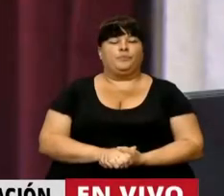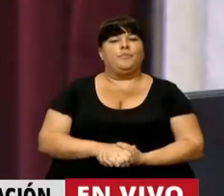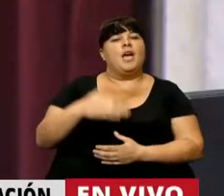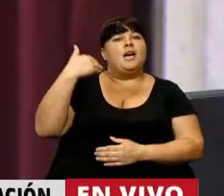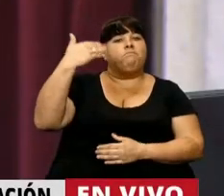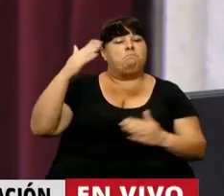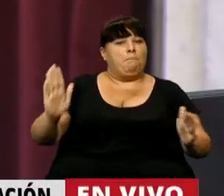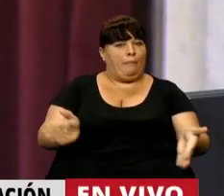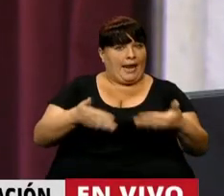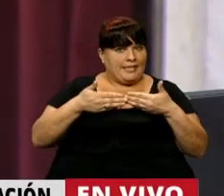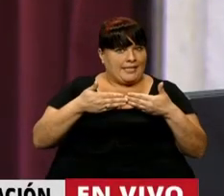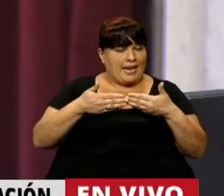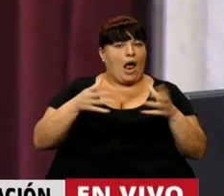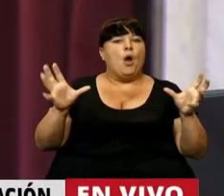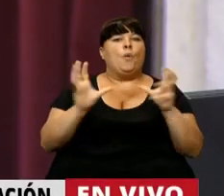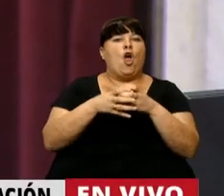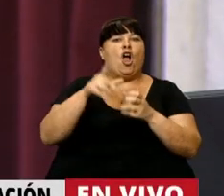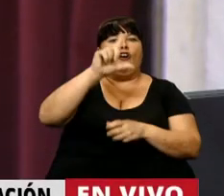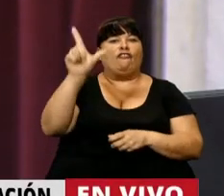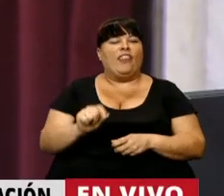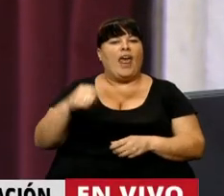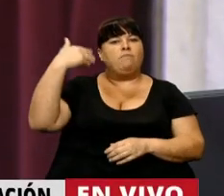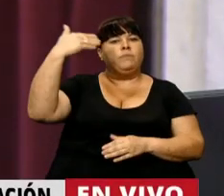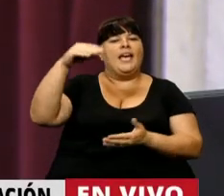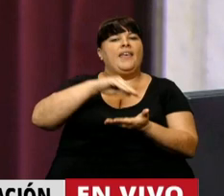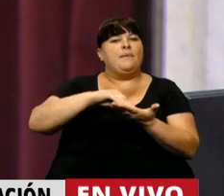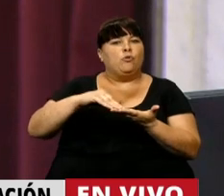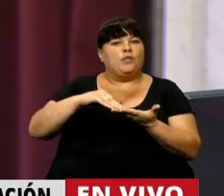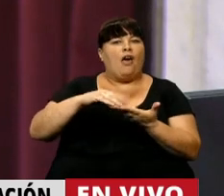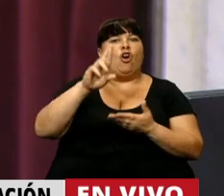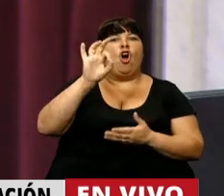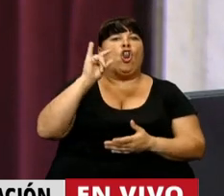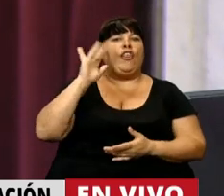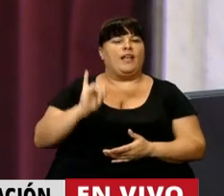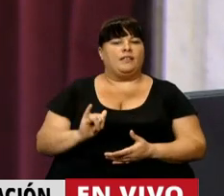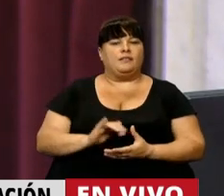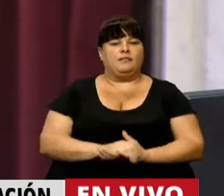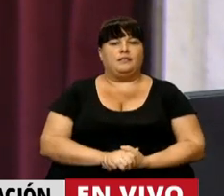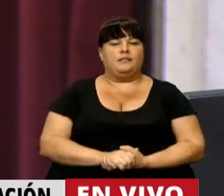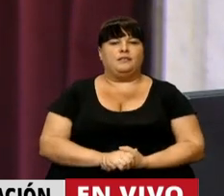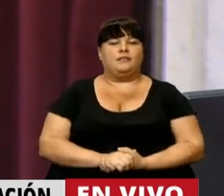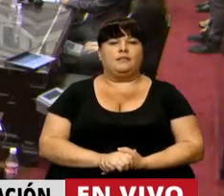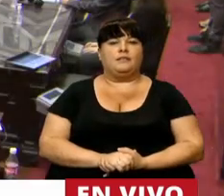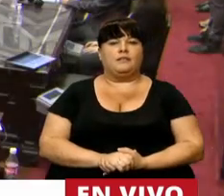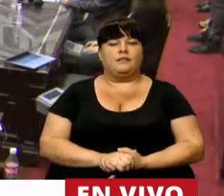En los discursos de cierre, por el Interbloque Federal, tiene la palabra el diputado Alejandro Rodríguez.